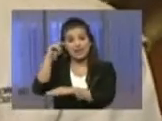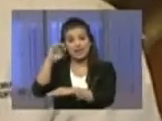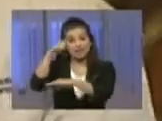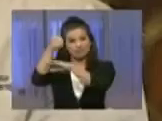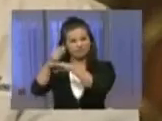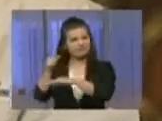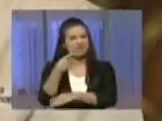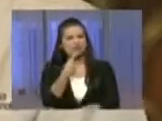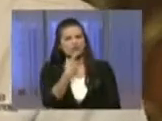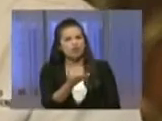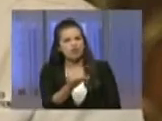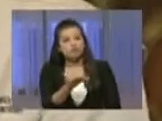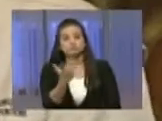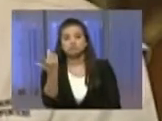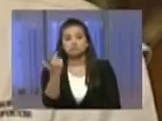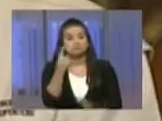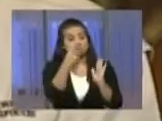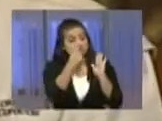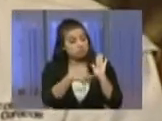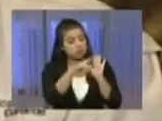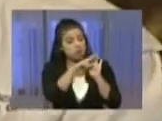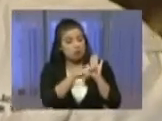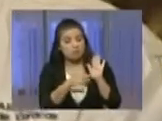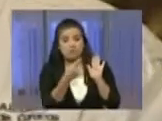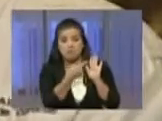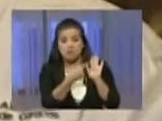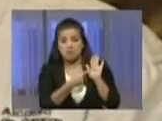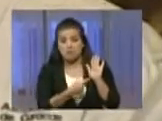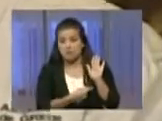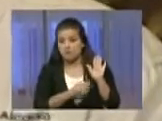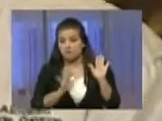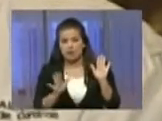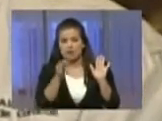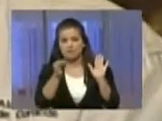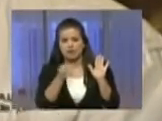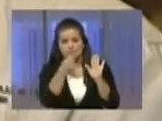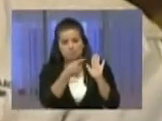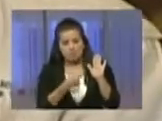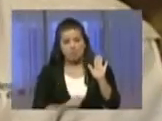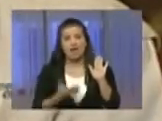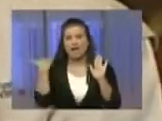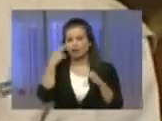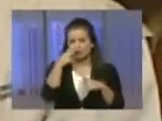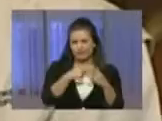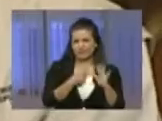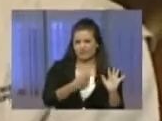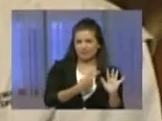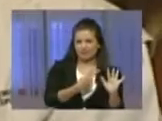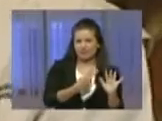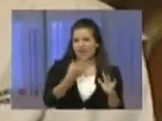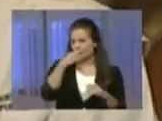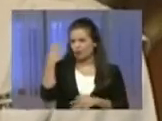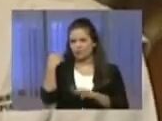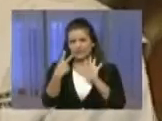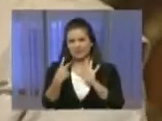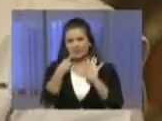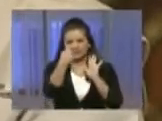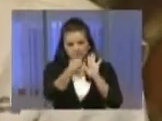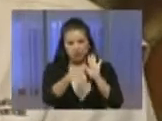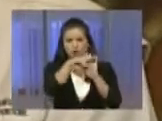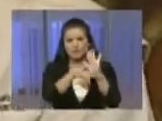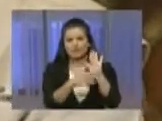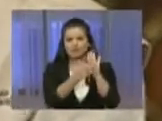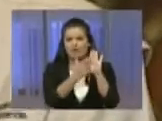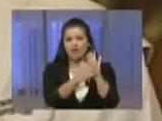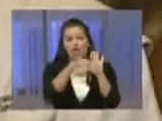electoral lo que está en la norma presidente desde el año 2007 la norma para celebrar referendo revocatorio esa Norma